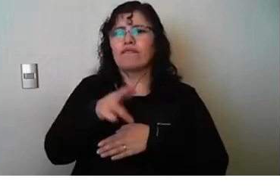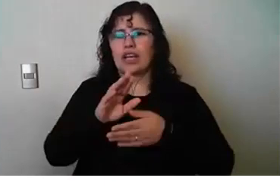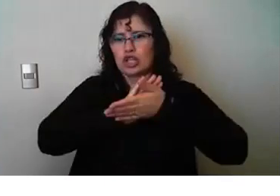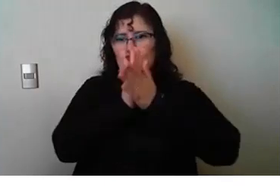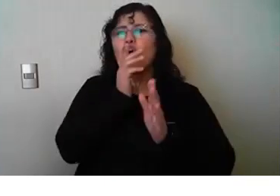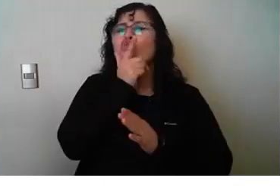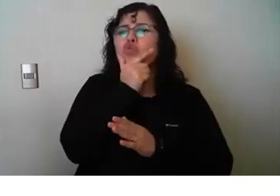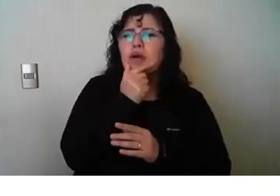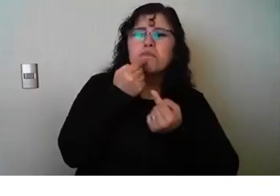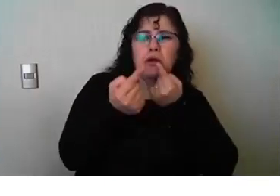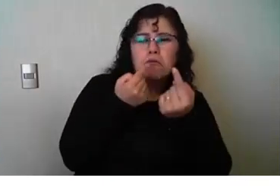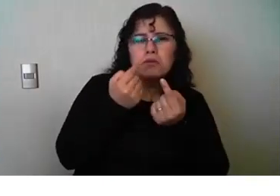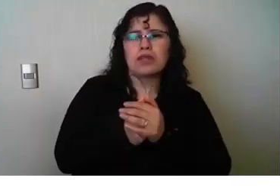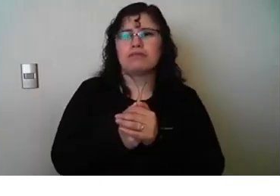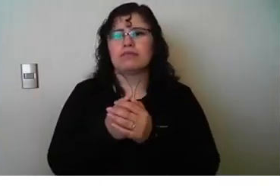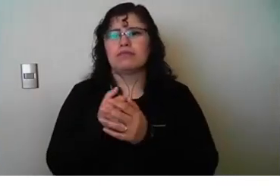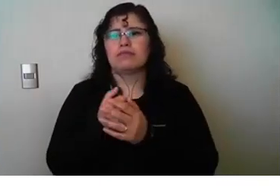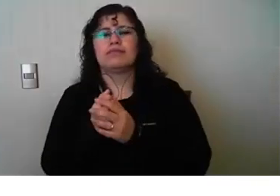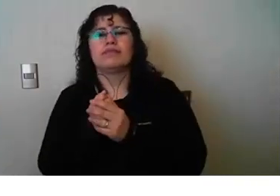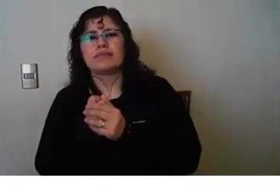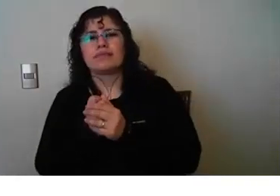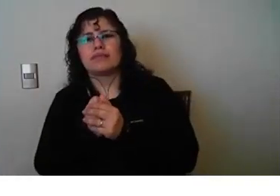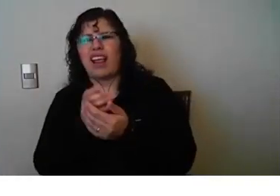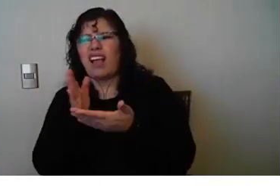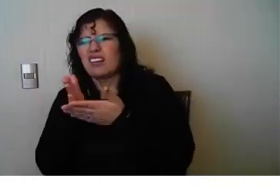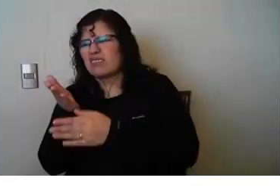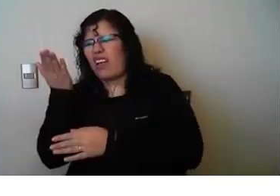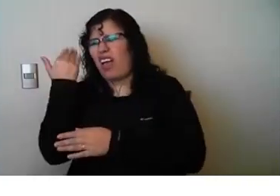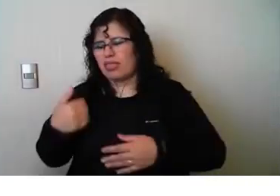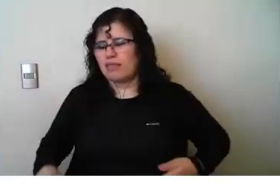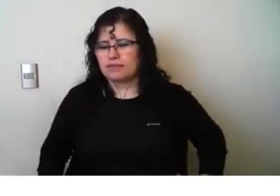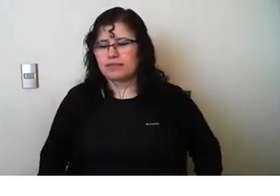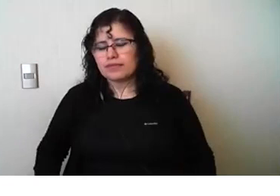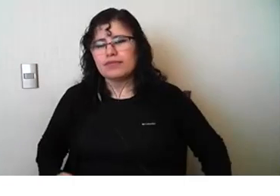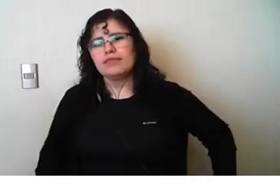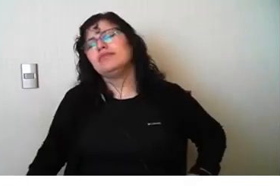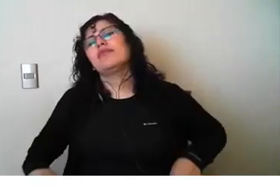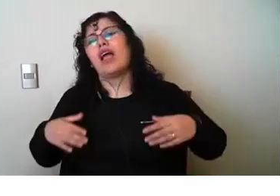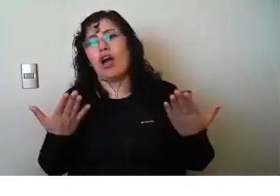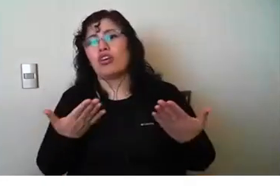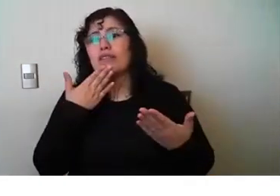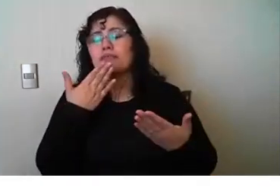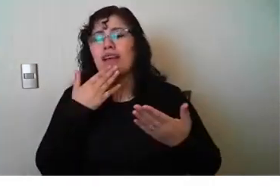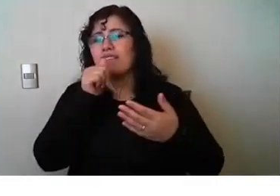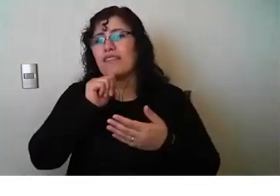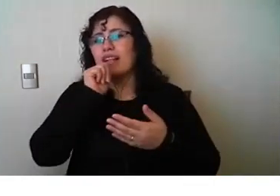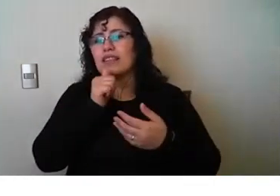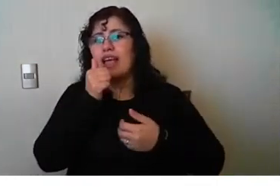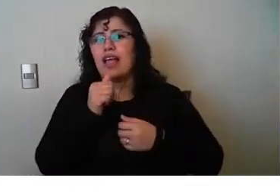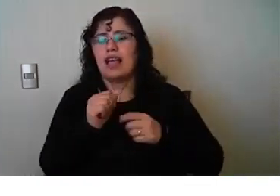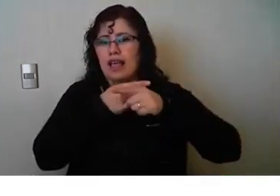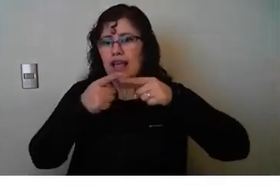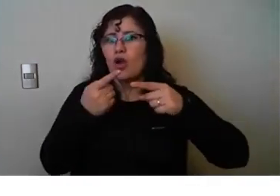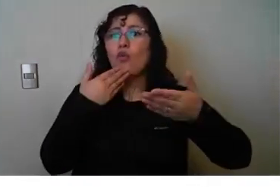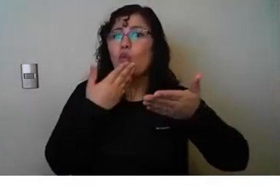pudieran tener, principalmente en las clases anteriores. Y recuerden que tenemos que fijar todavía la semana de la prueba,